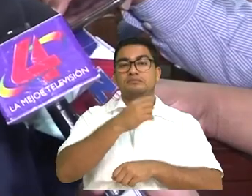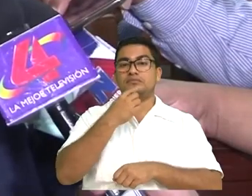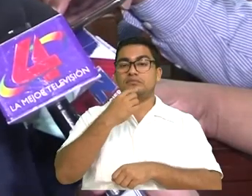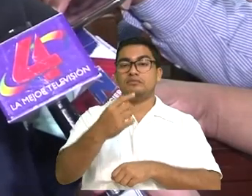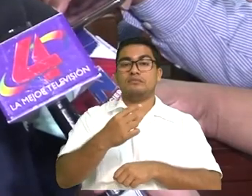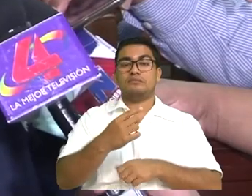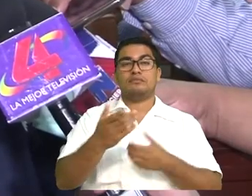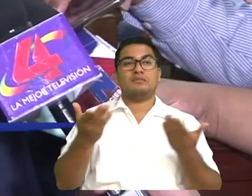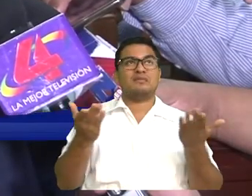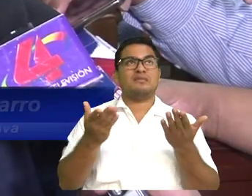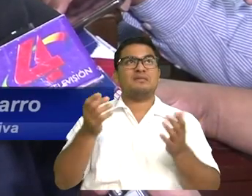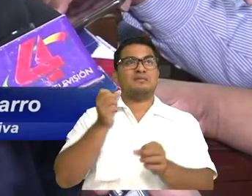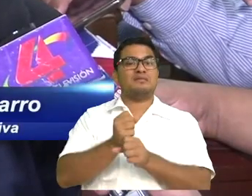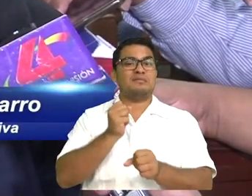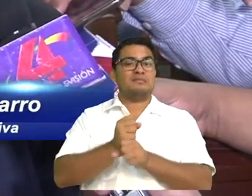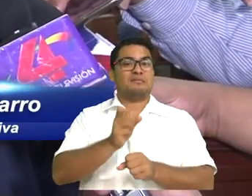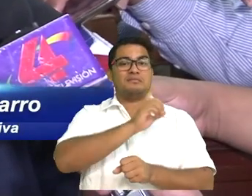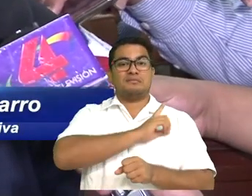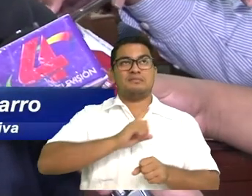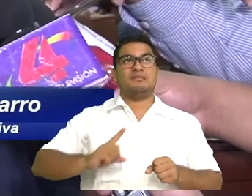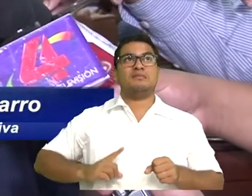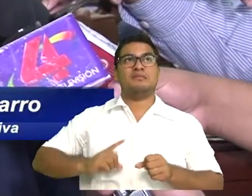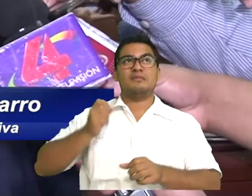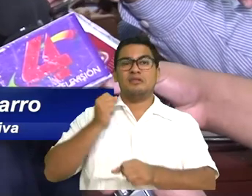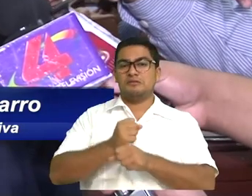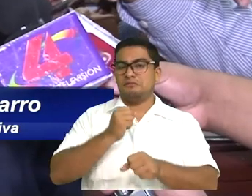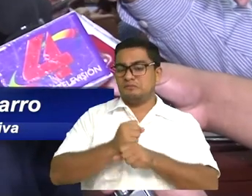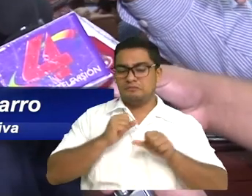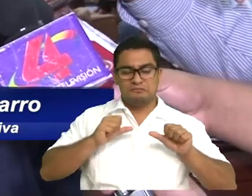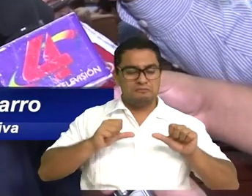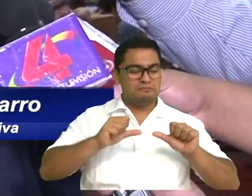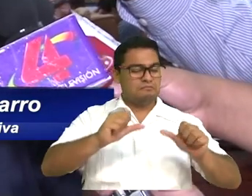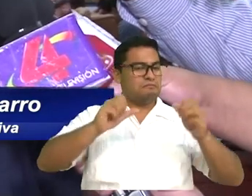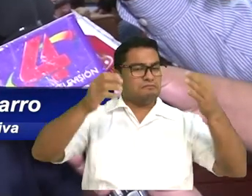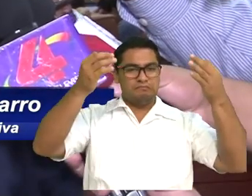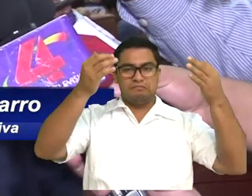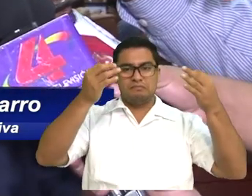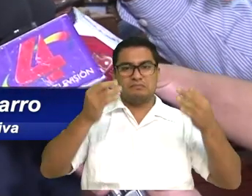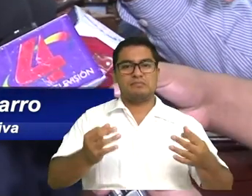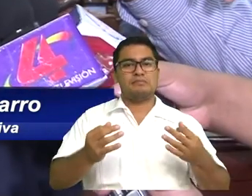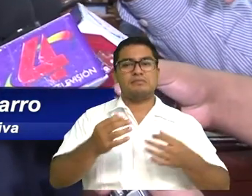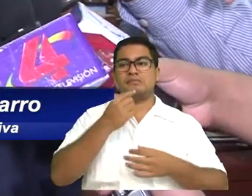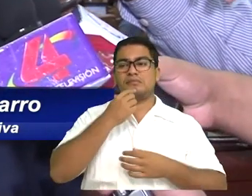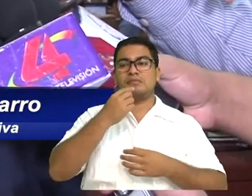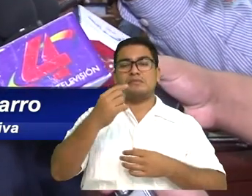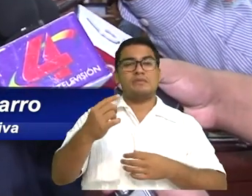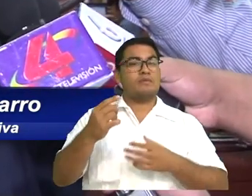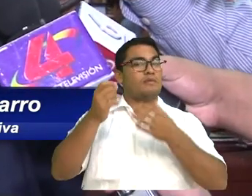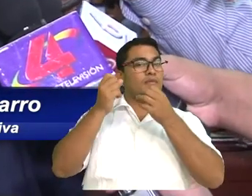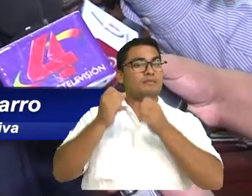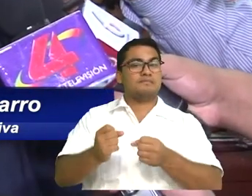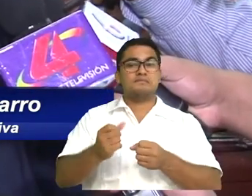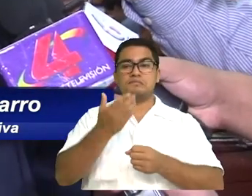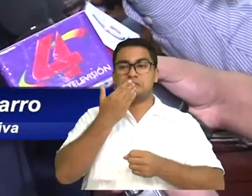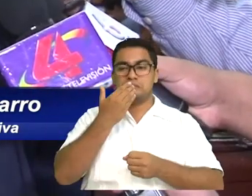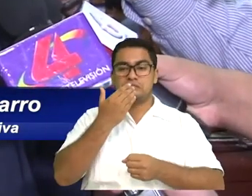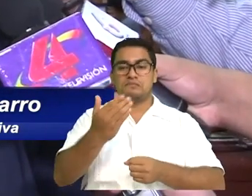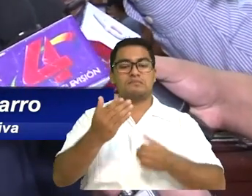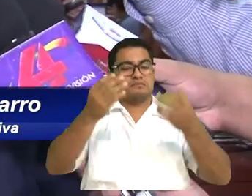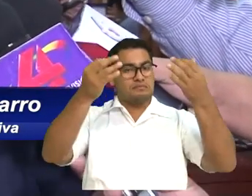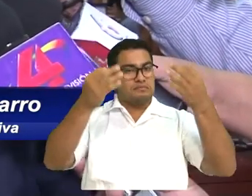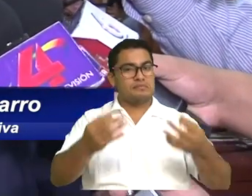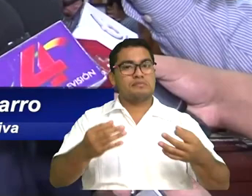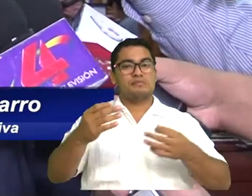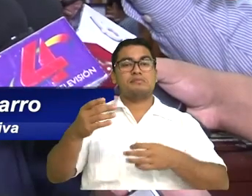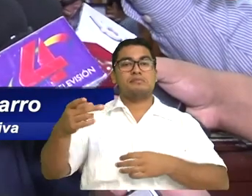Y su labor de diputado incansable, intachable, personalmente un hombre honrado, un padre